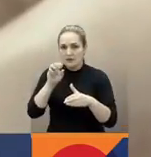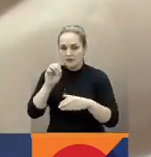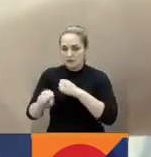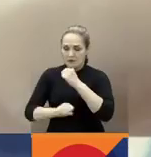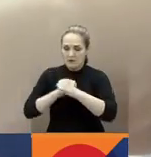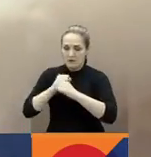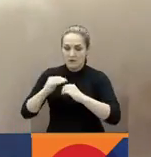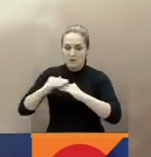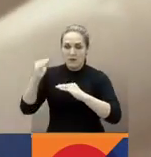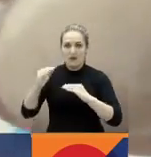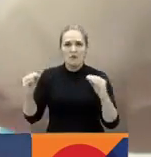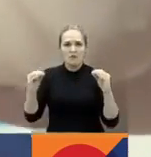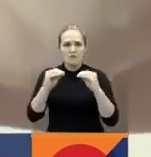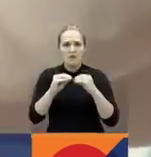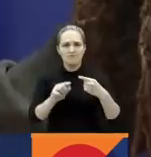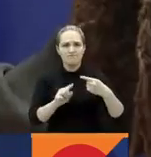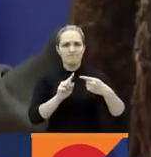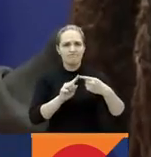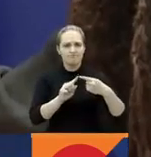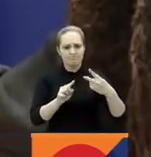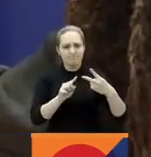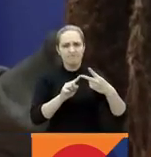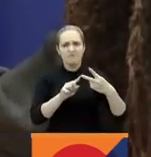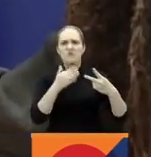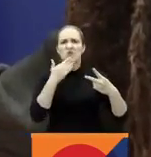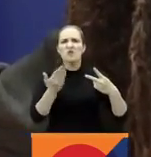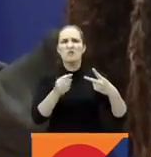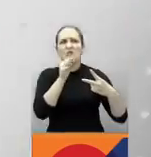de primeras y segundas dosis en el resto del país.